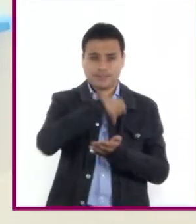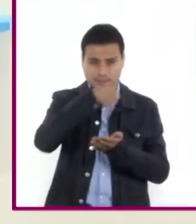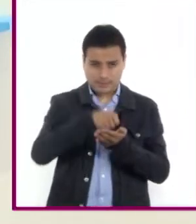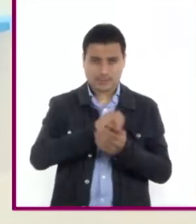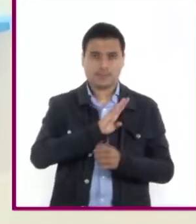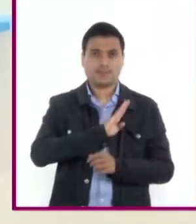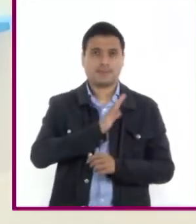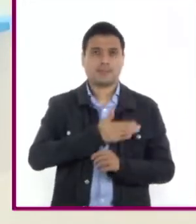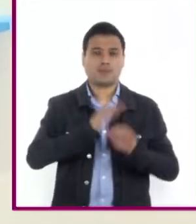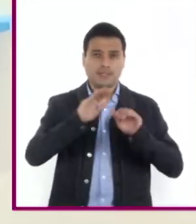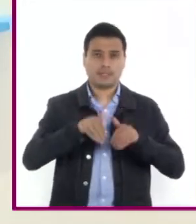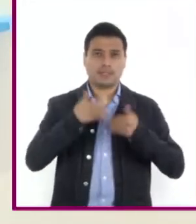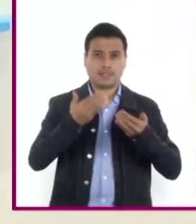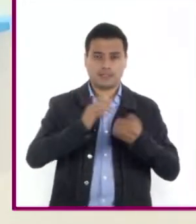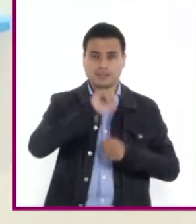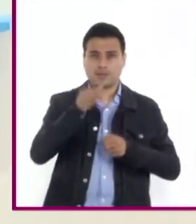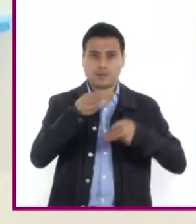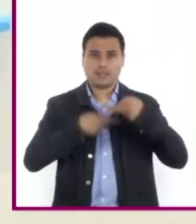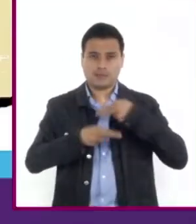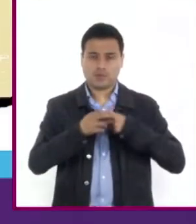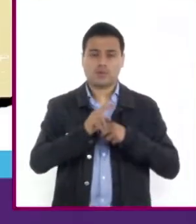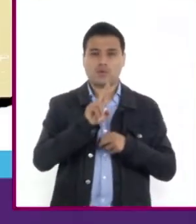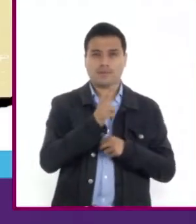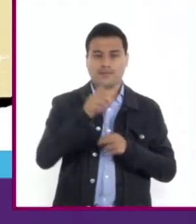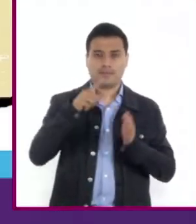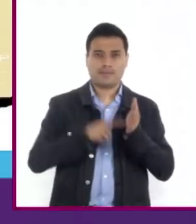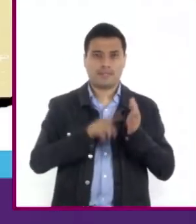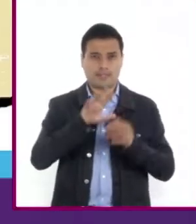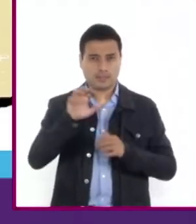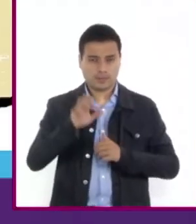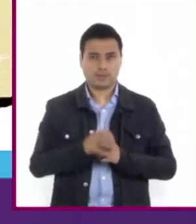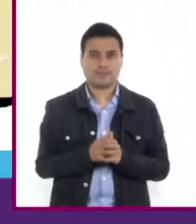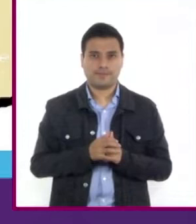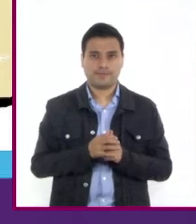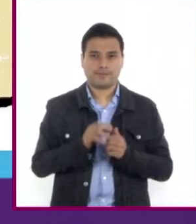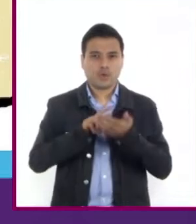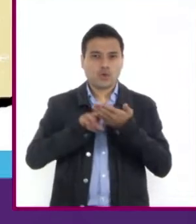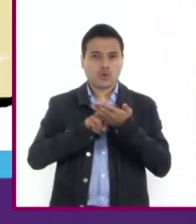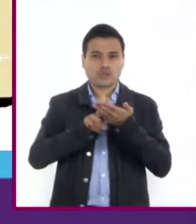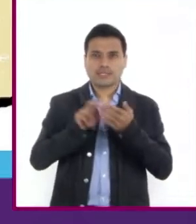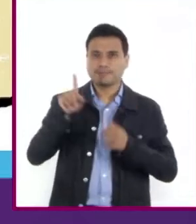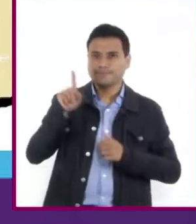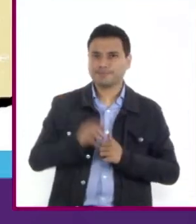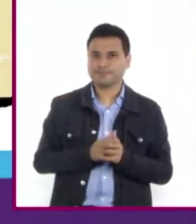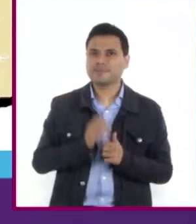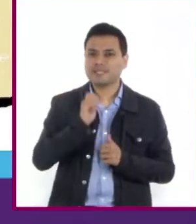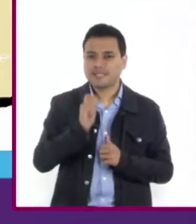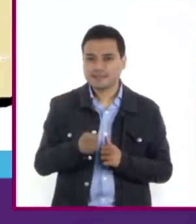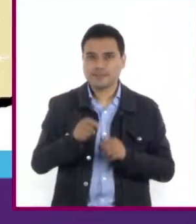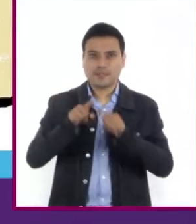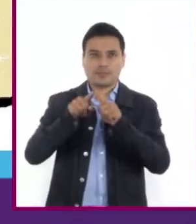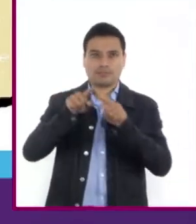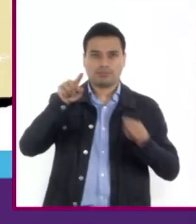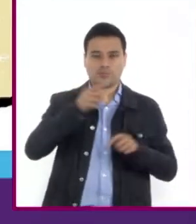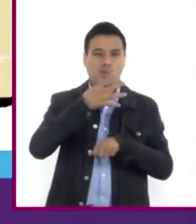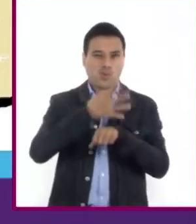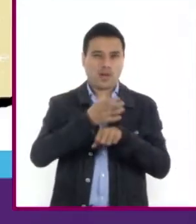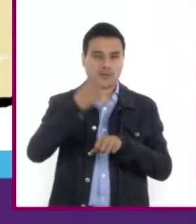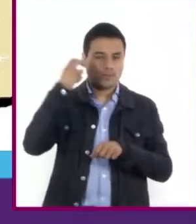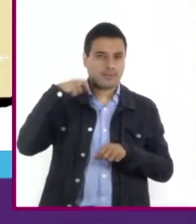regresó a España en noviembre de 1500. De color rosa, vemos la ruta del cuarto